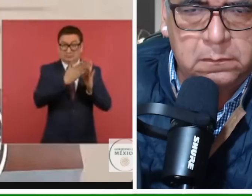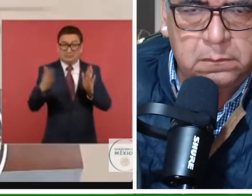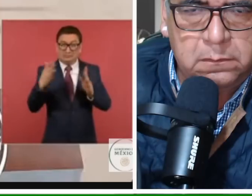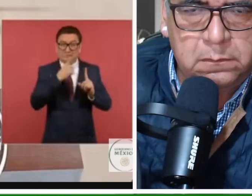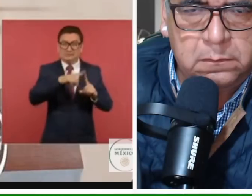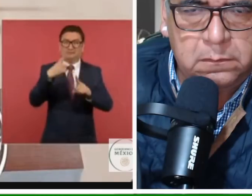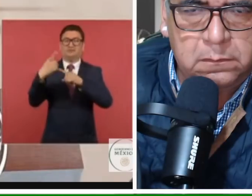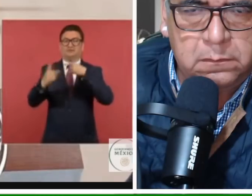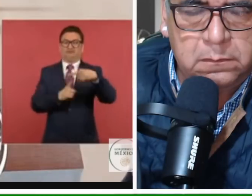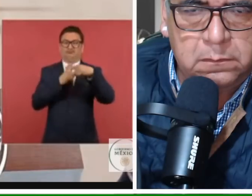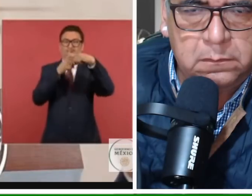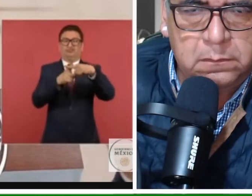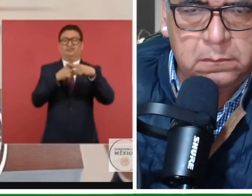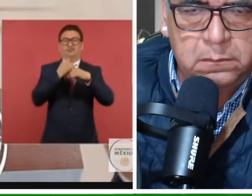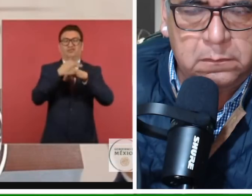algo positivo